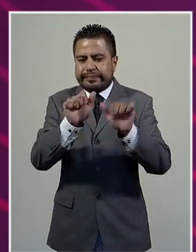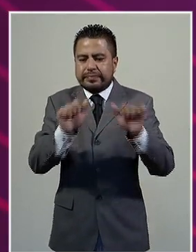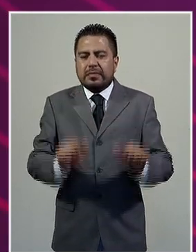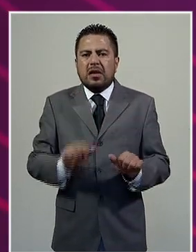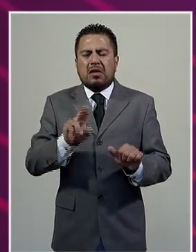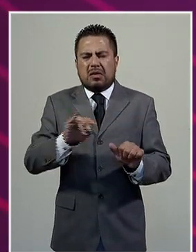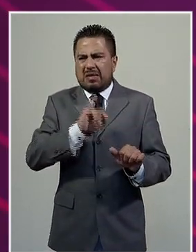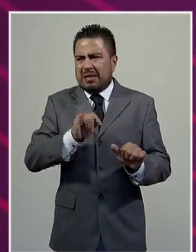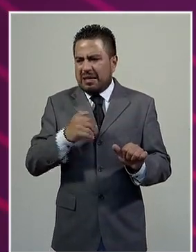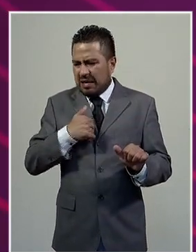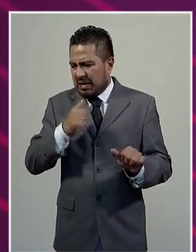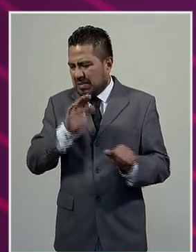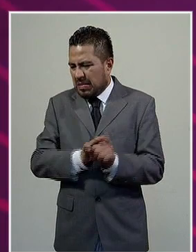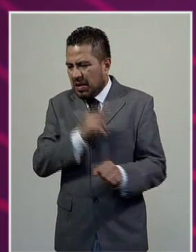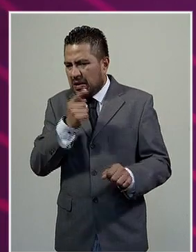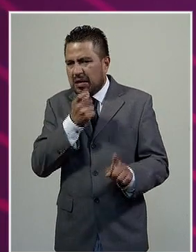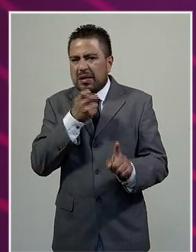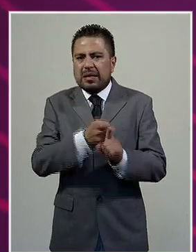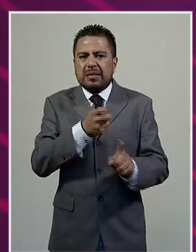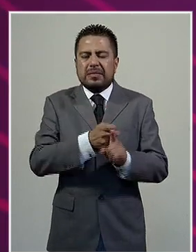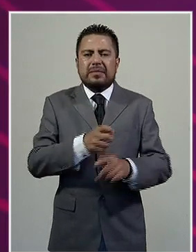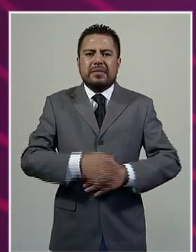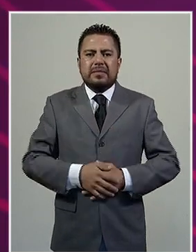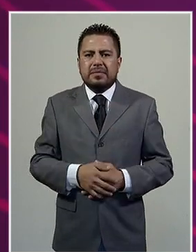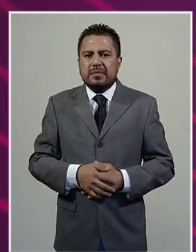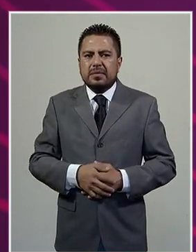Nunca entendimos por qué.